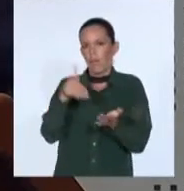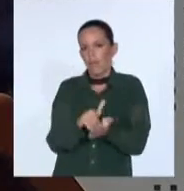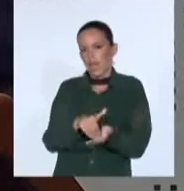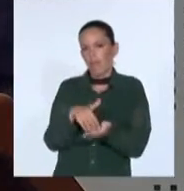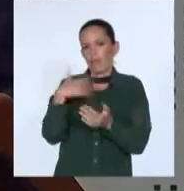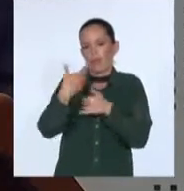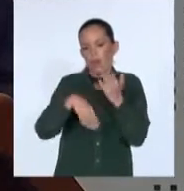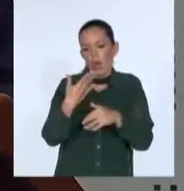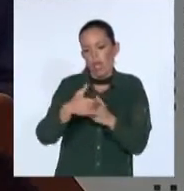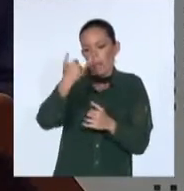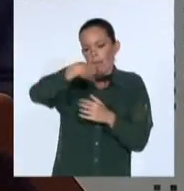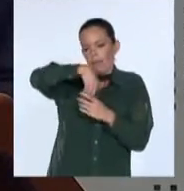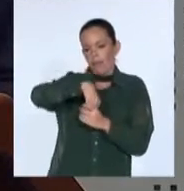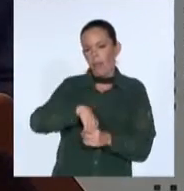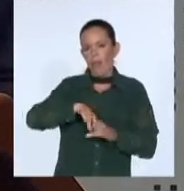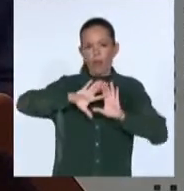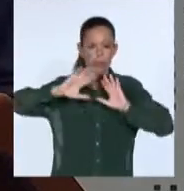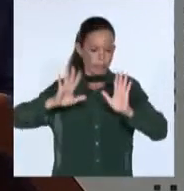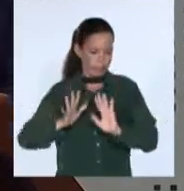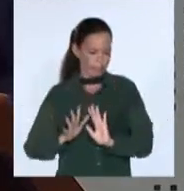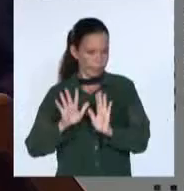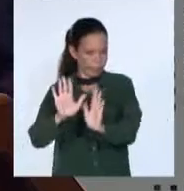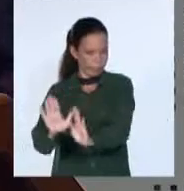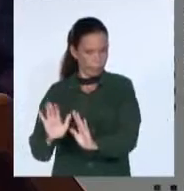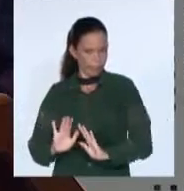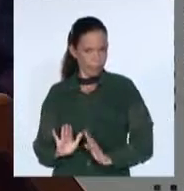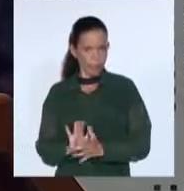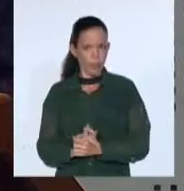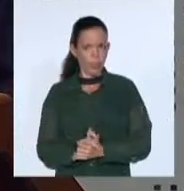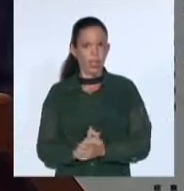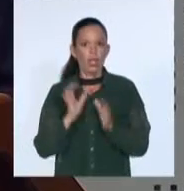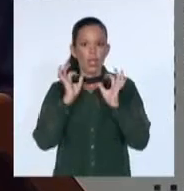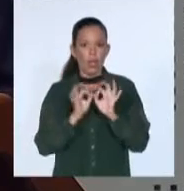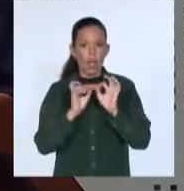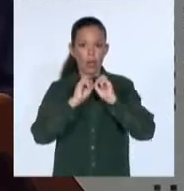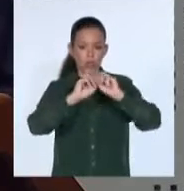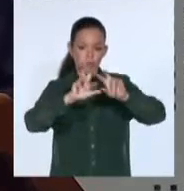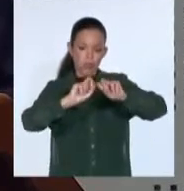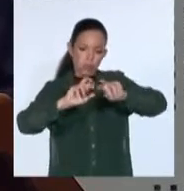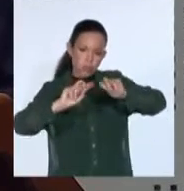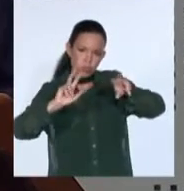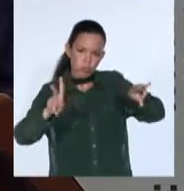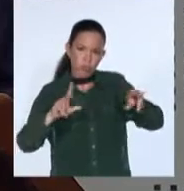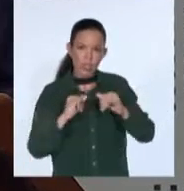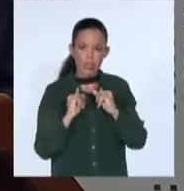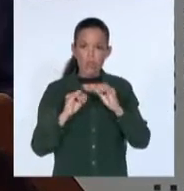como sociedades, que influyen sobre nuestras sociedades.